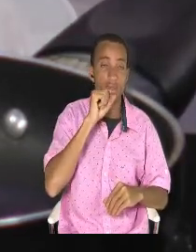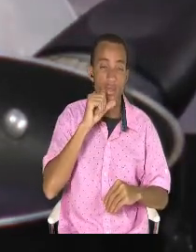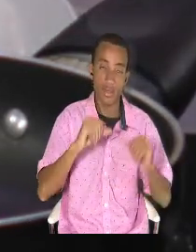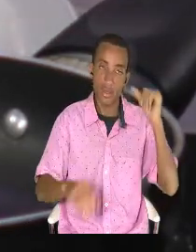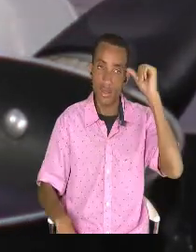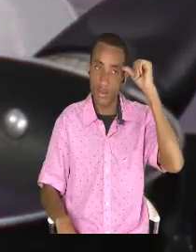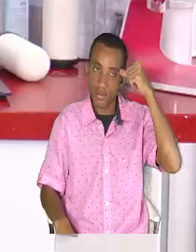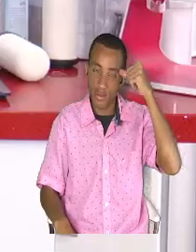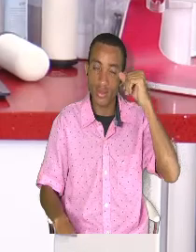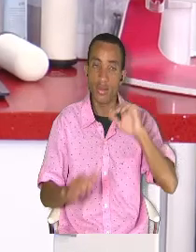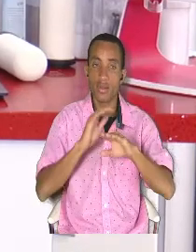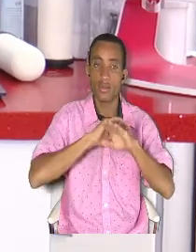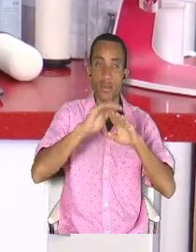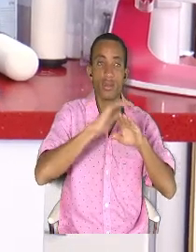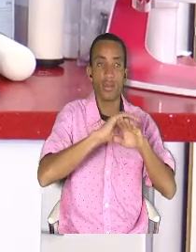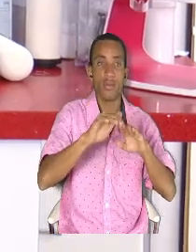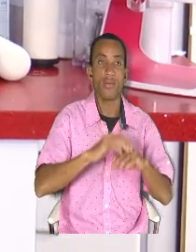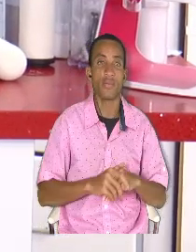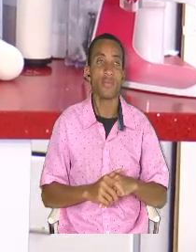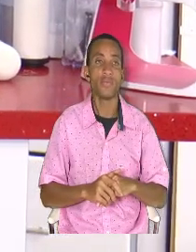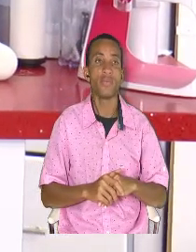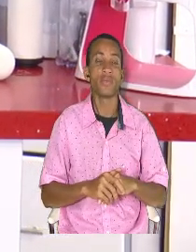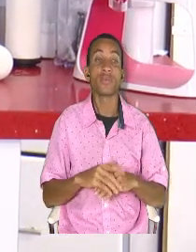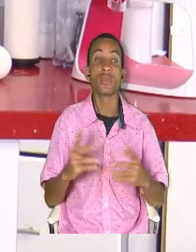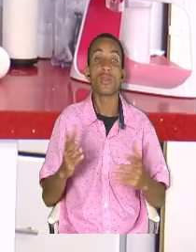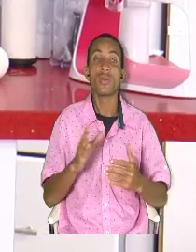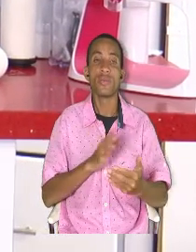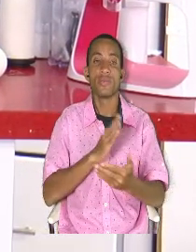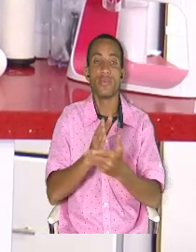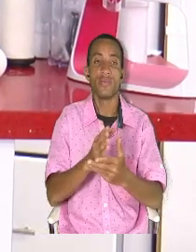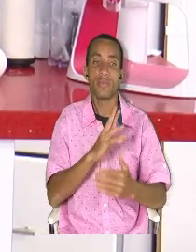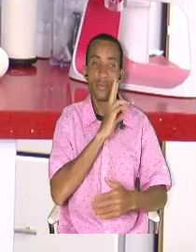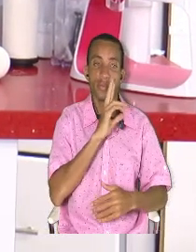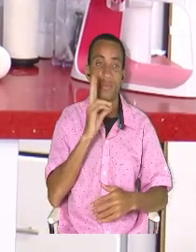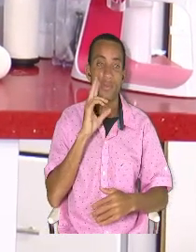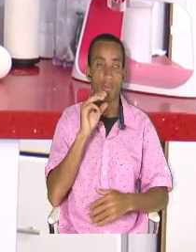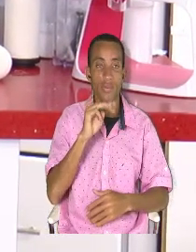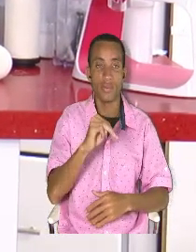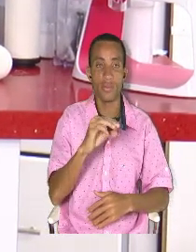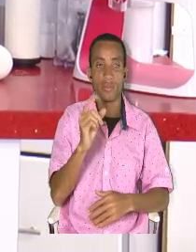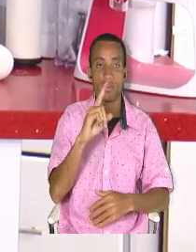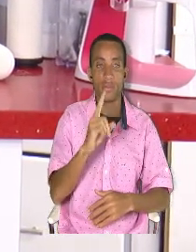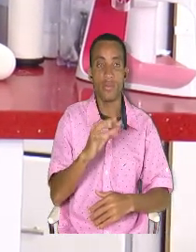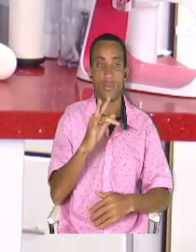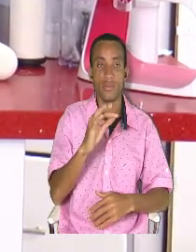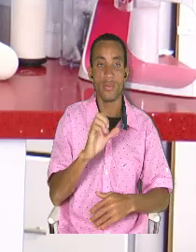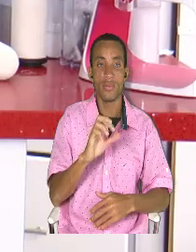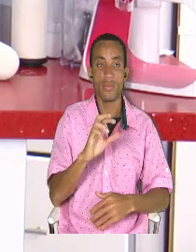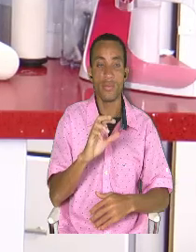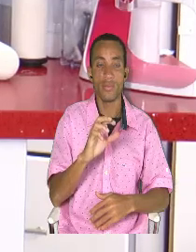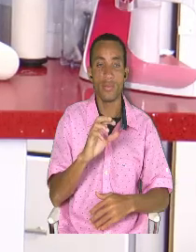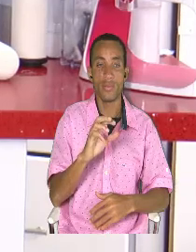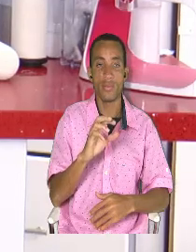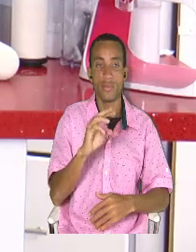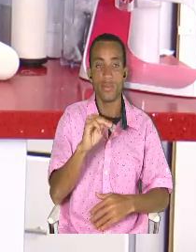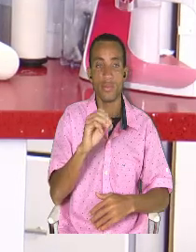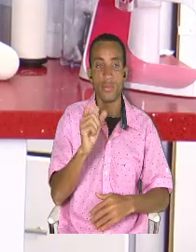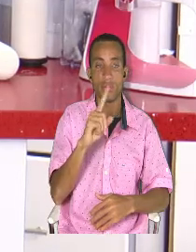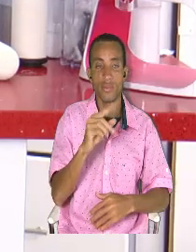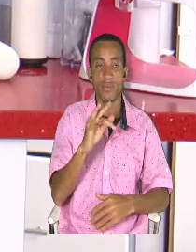la invitación a Mr. Prada, ubicado en el Parque La Vida. Como les venía diciendo, pueden hacer sus pedidos